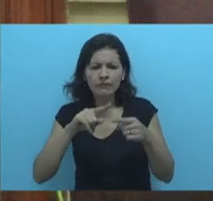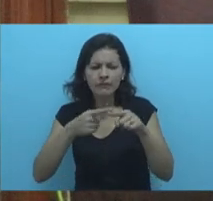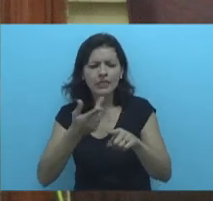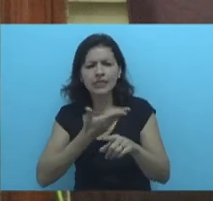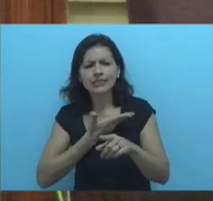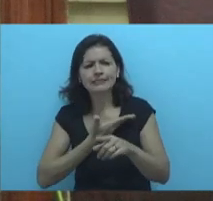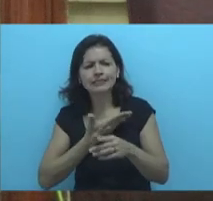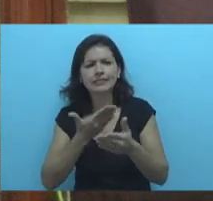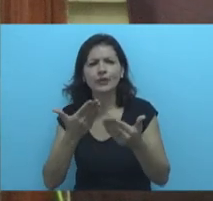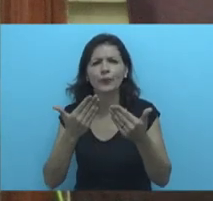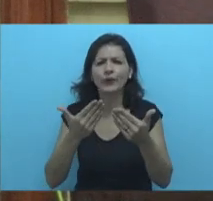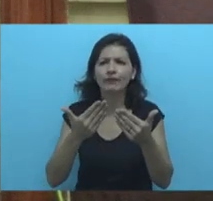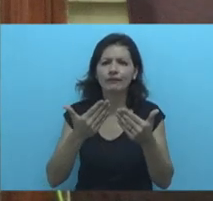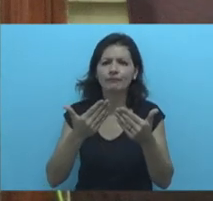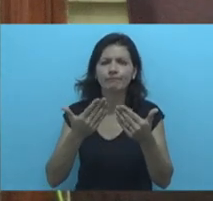se ha convertido